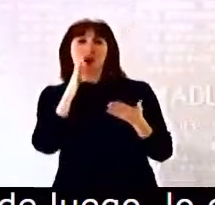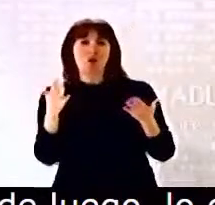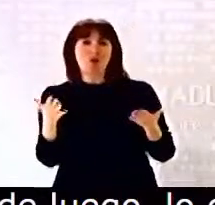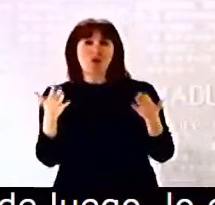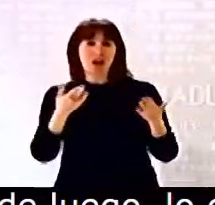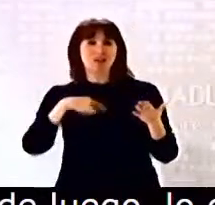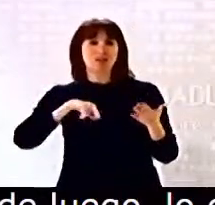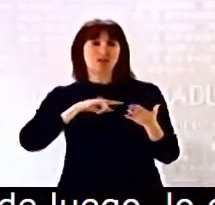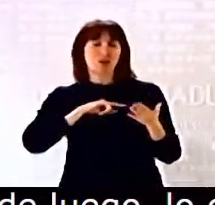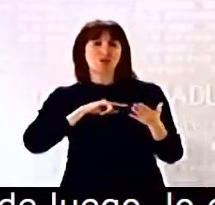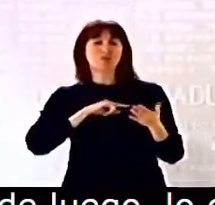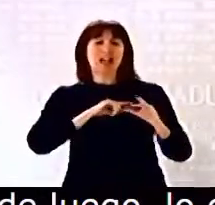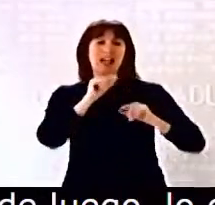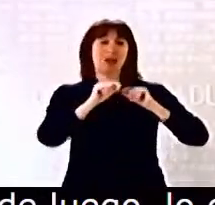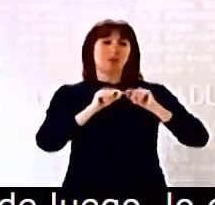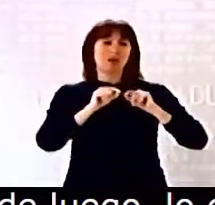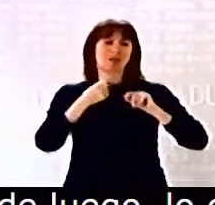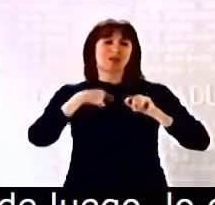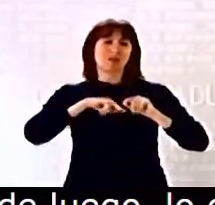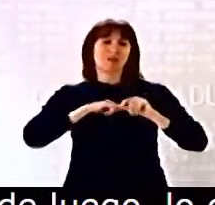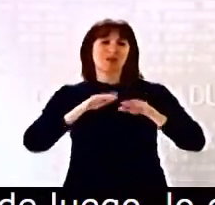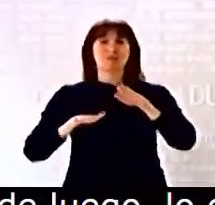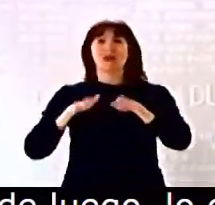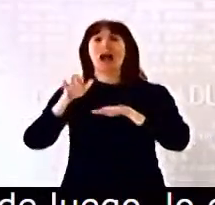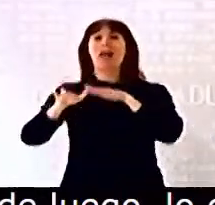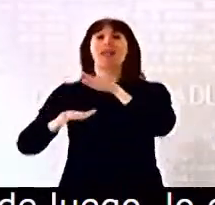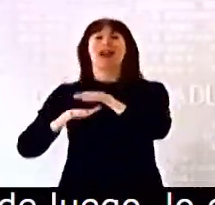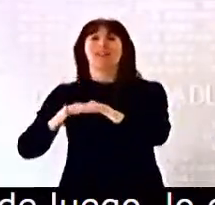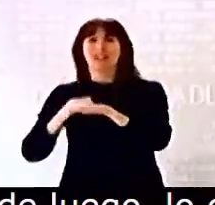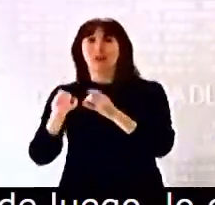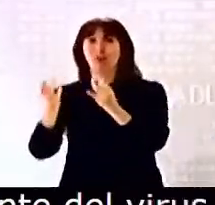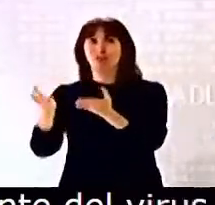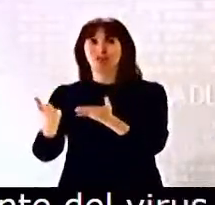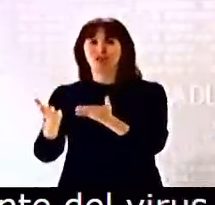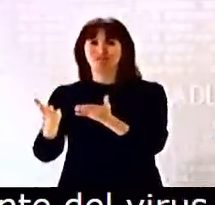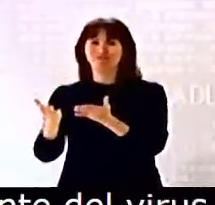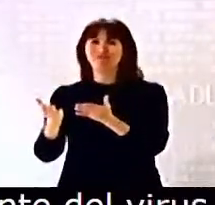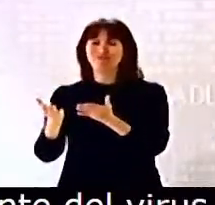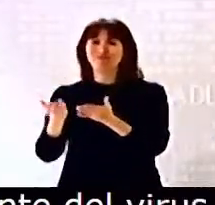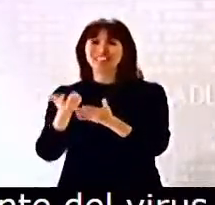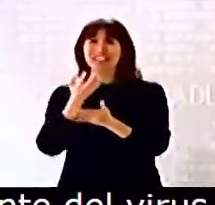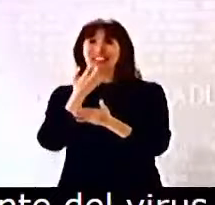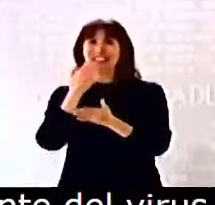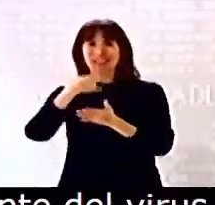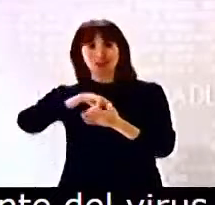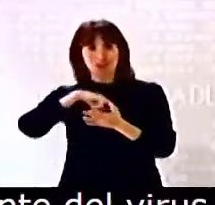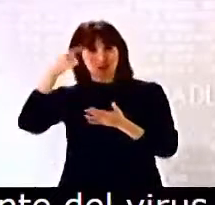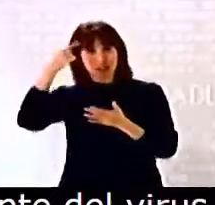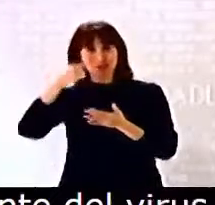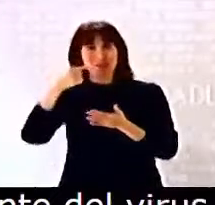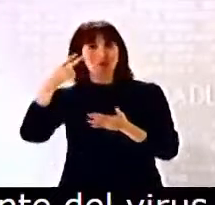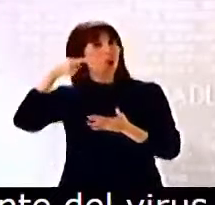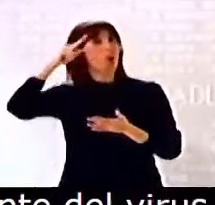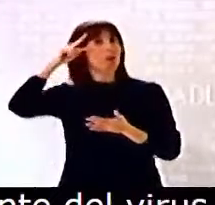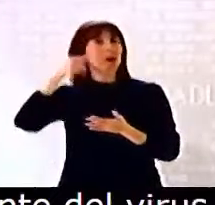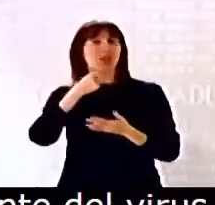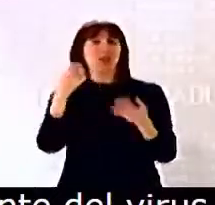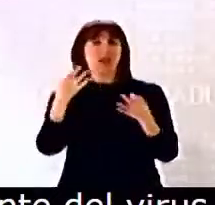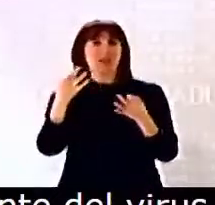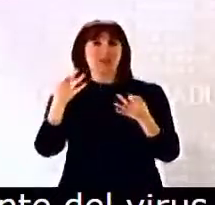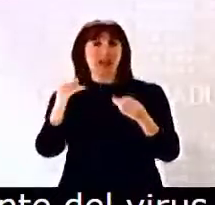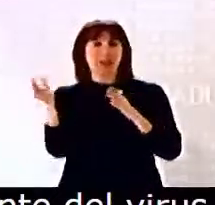ir por delante del virus si conocemos que, y lo que nos dicen los epidemiólogos es que a partir de